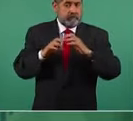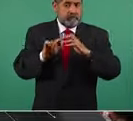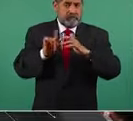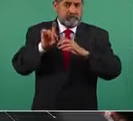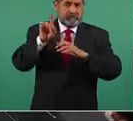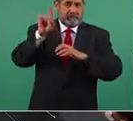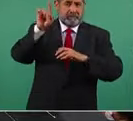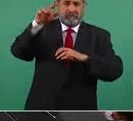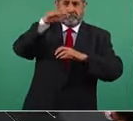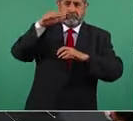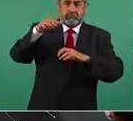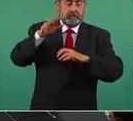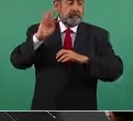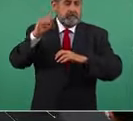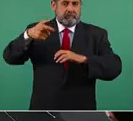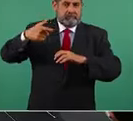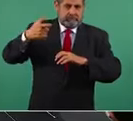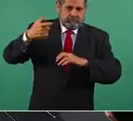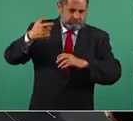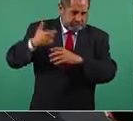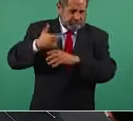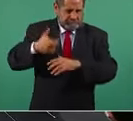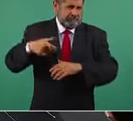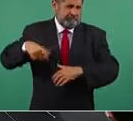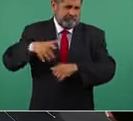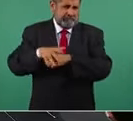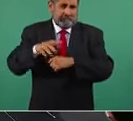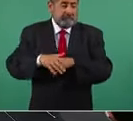Que a lo mejor a uno de ellos, con todo respeto, pues,